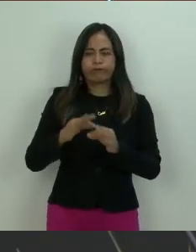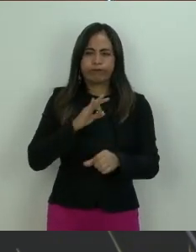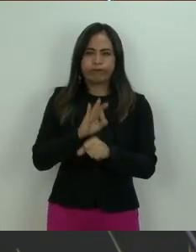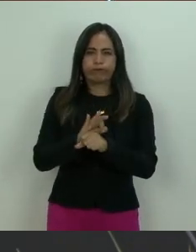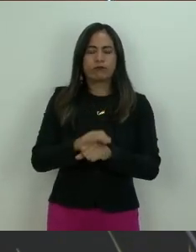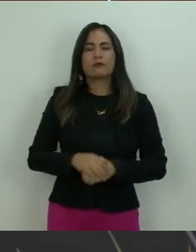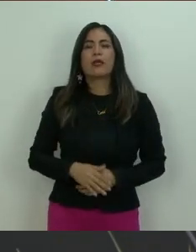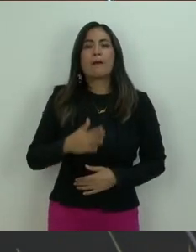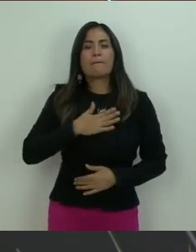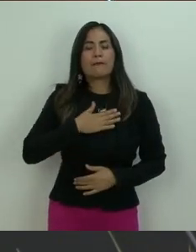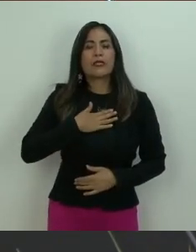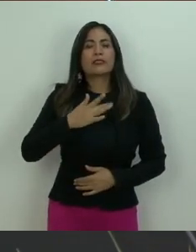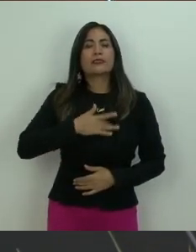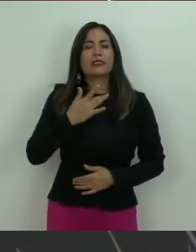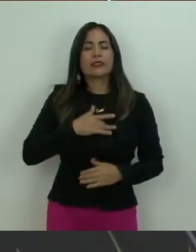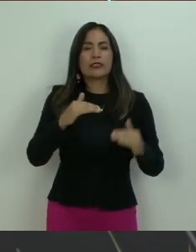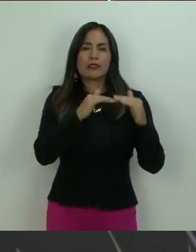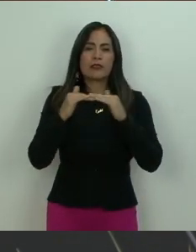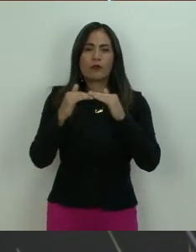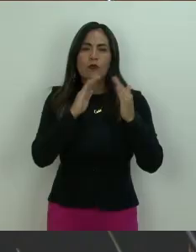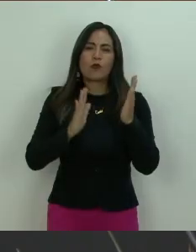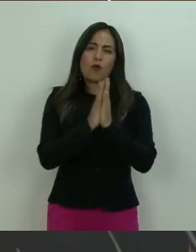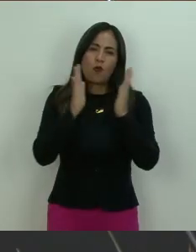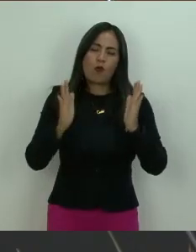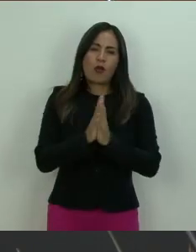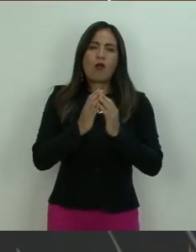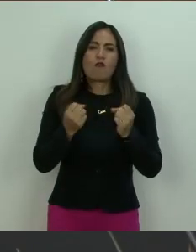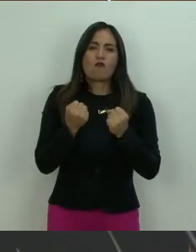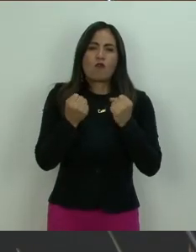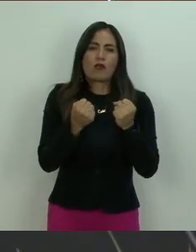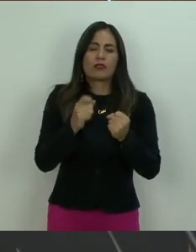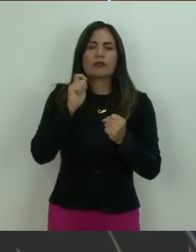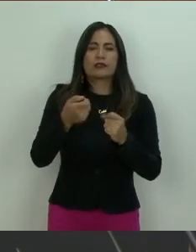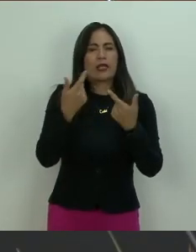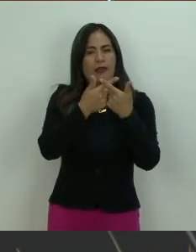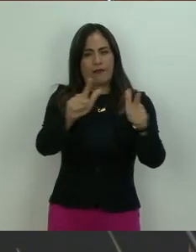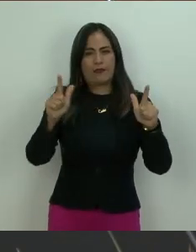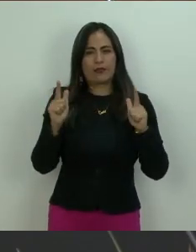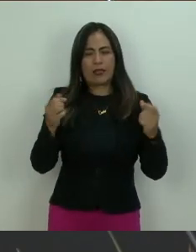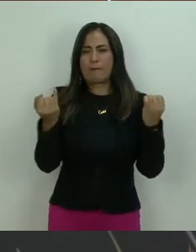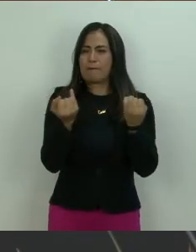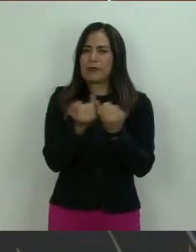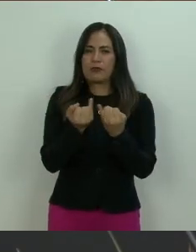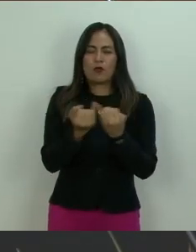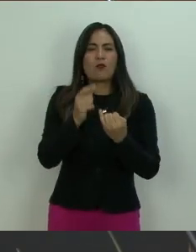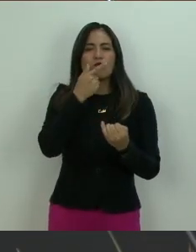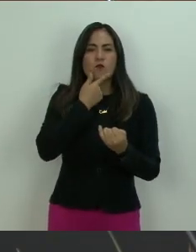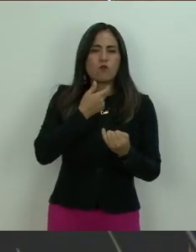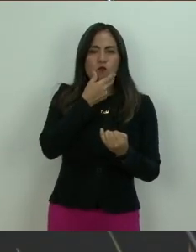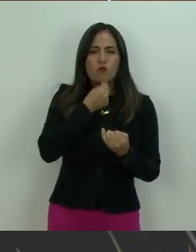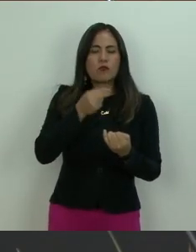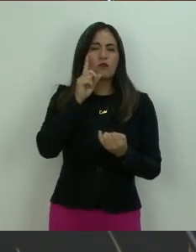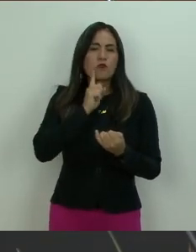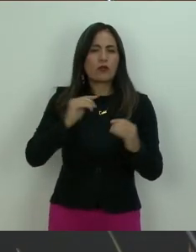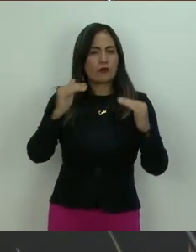Es mi convicción que una democracia sólida debe conjugar el respeto a la libertad y la promoción de la igualdad. Este propósito debe estar más allá del discurso